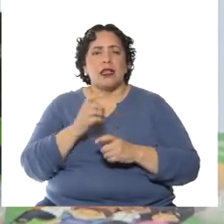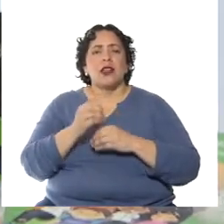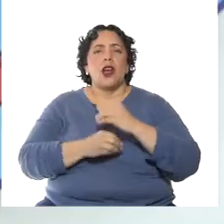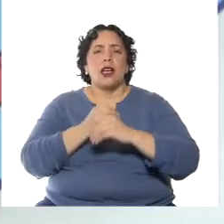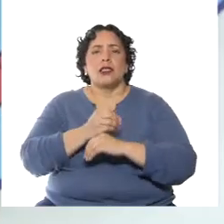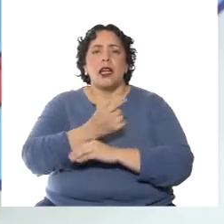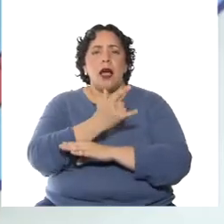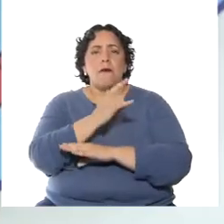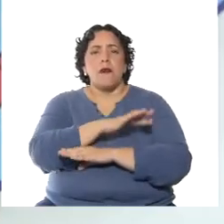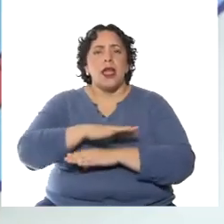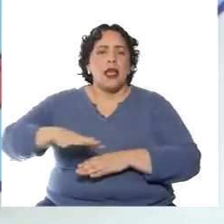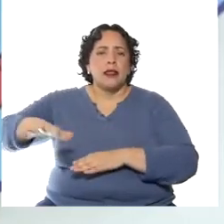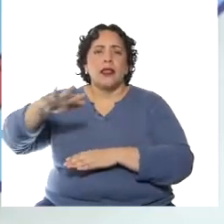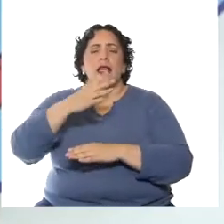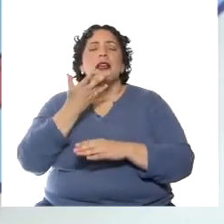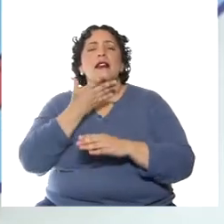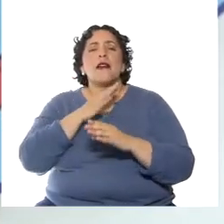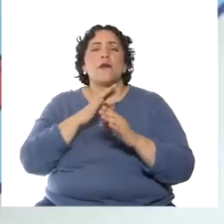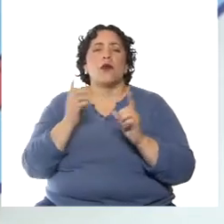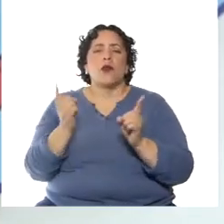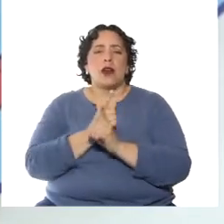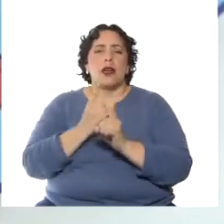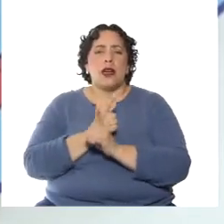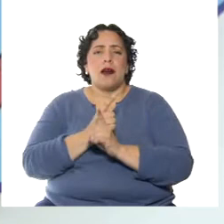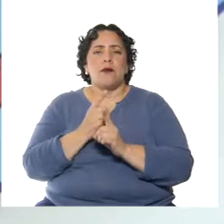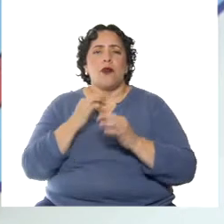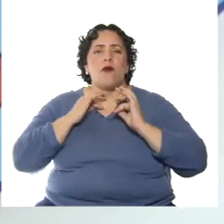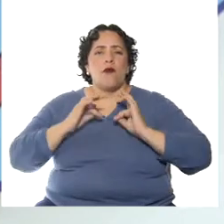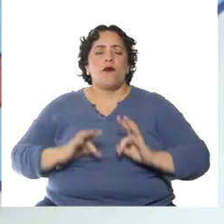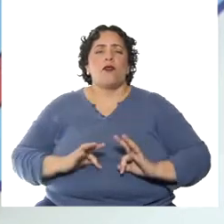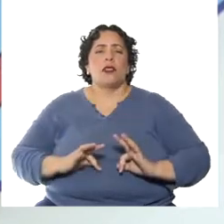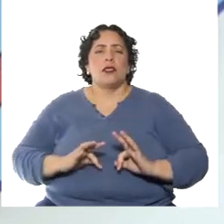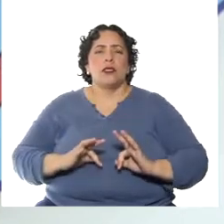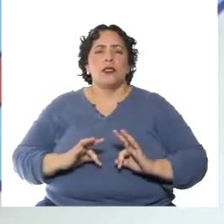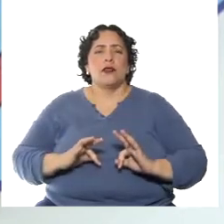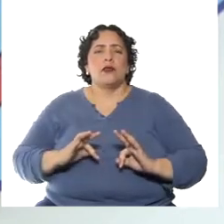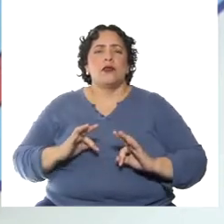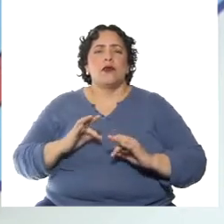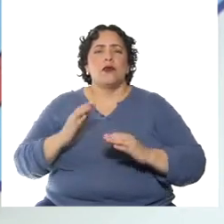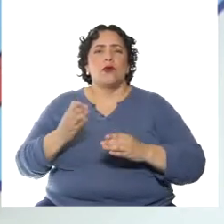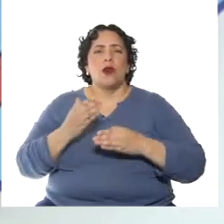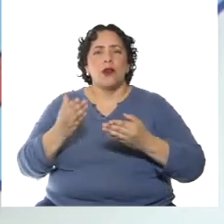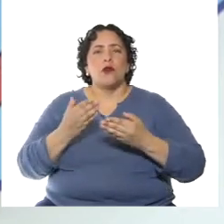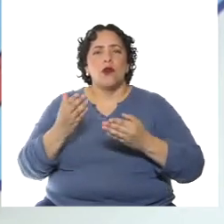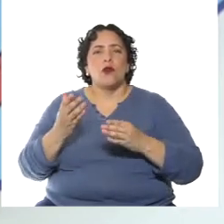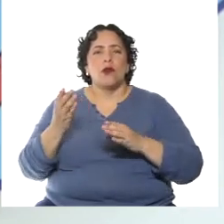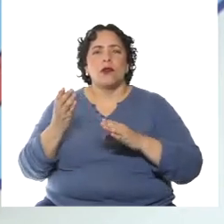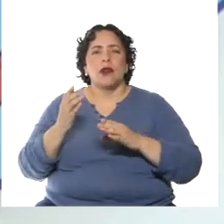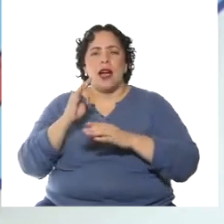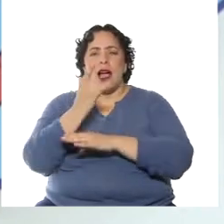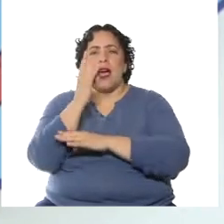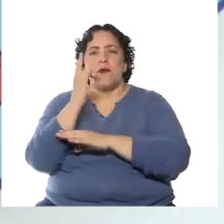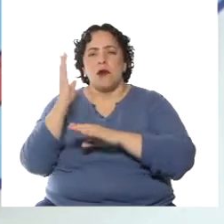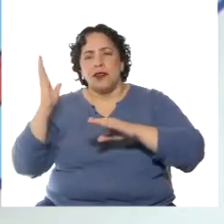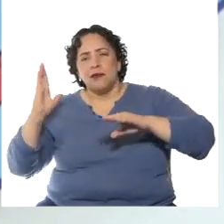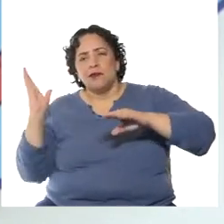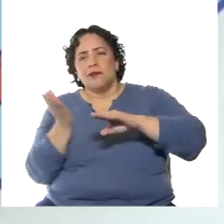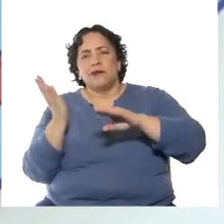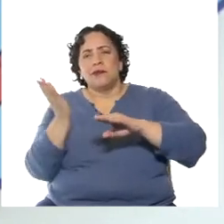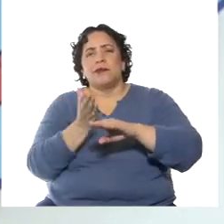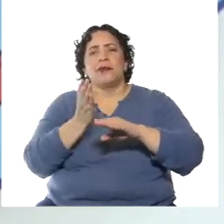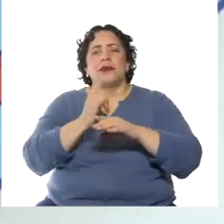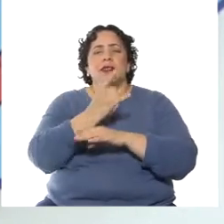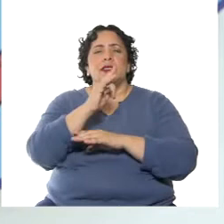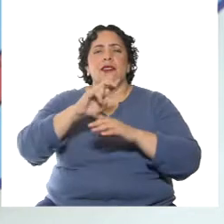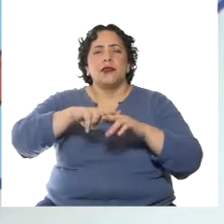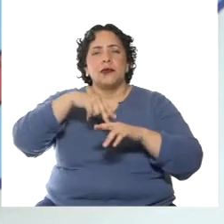¿verdad? Por supuesto que sí, tenemos ejemplos de los cambios físicos del ambiente, que es la deforestación, que es cuando eliminan los árboles para beneficiar a las